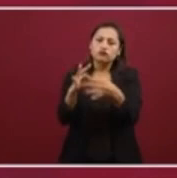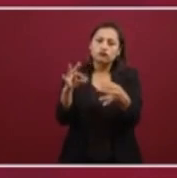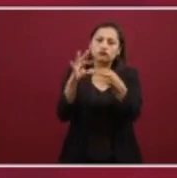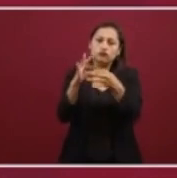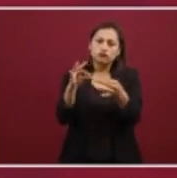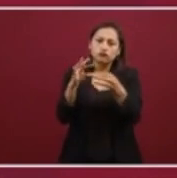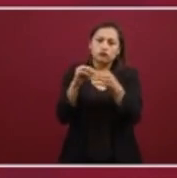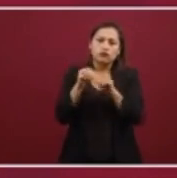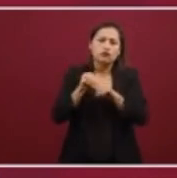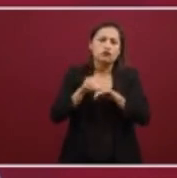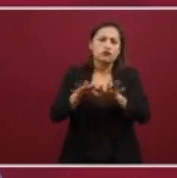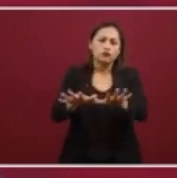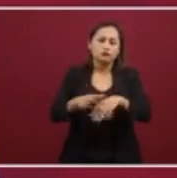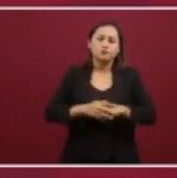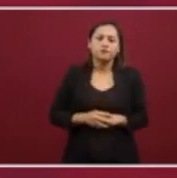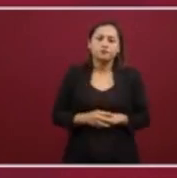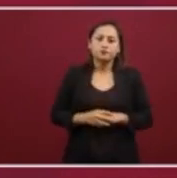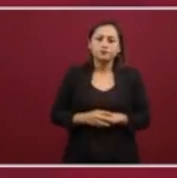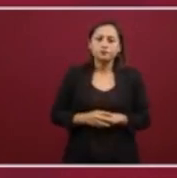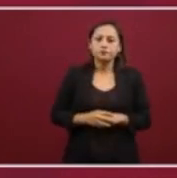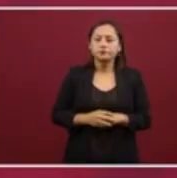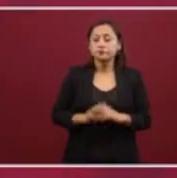tema y yo voy